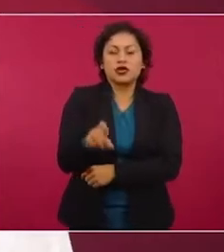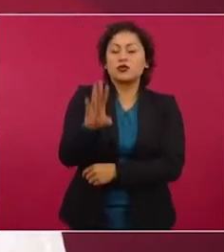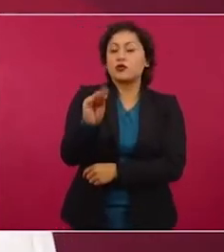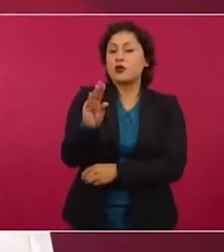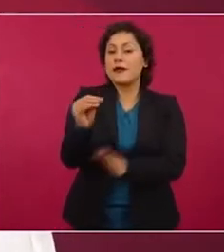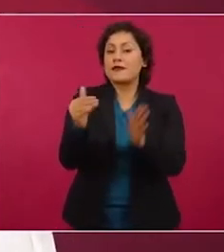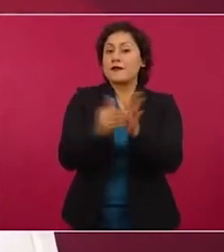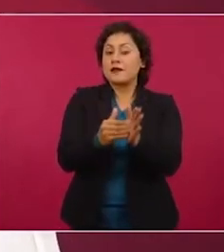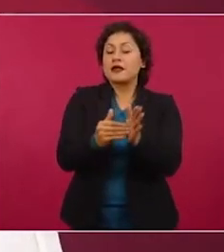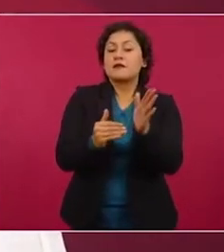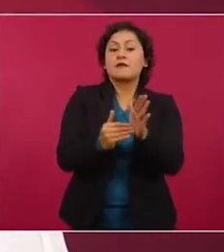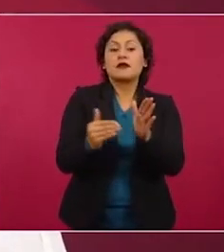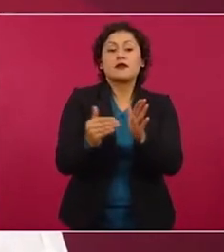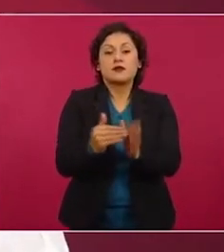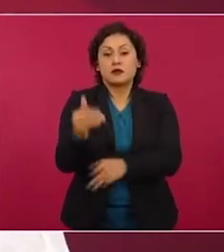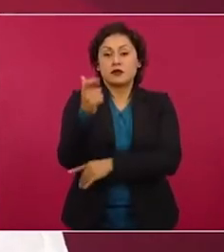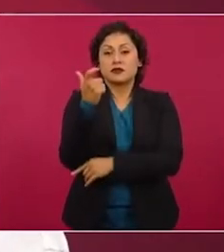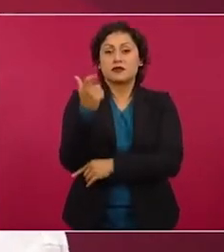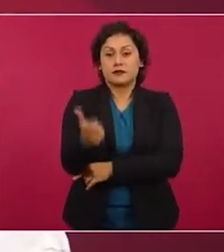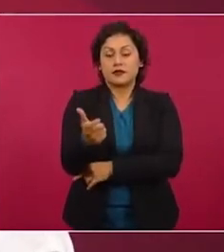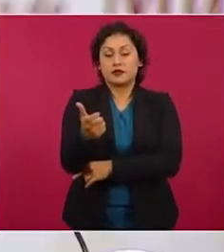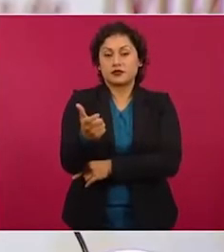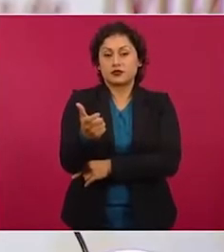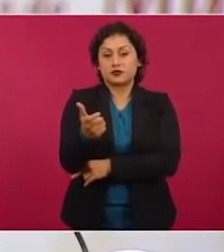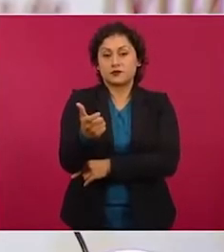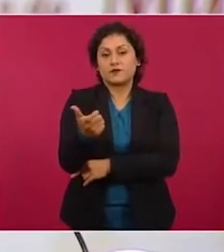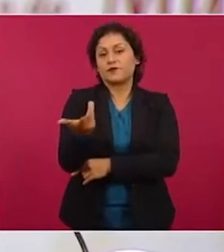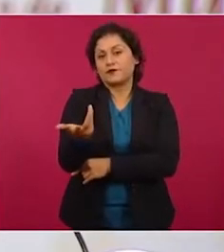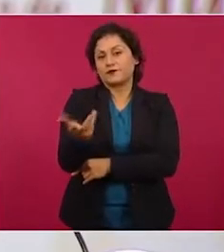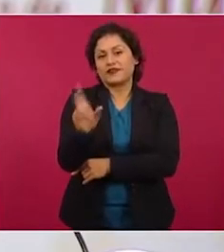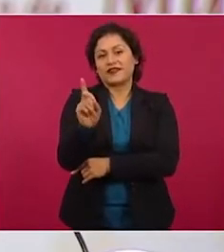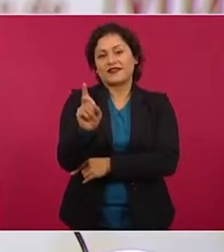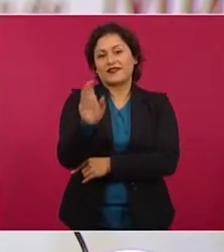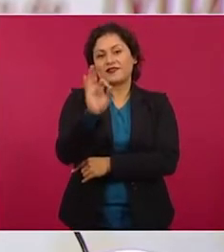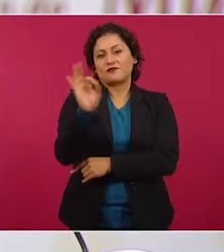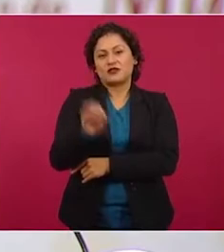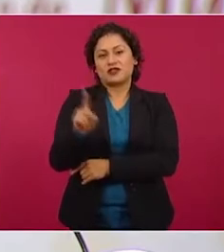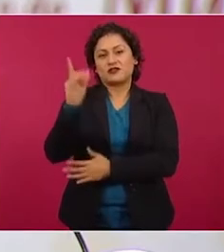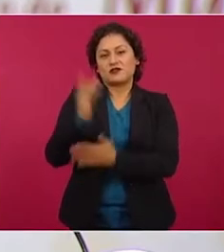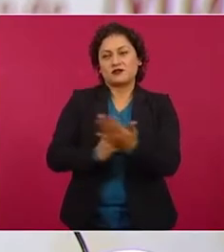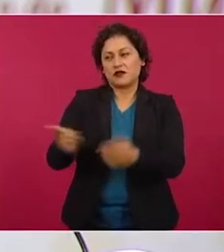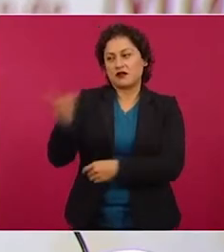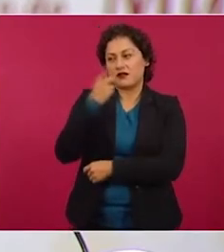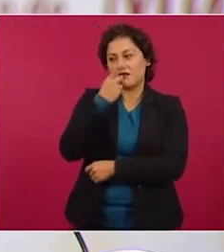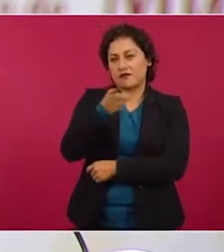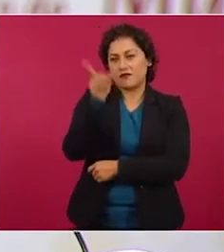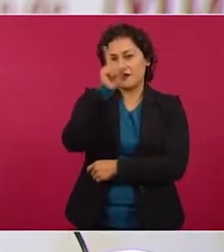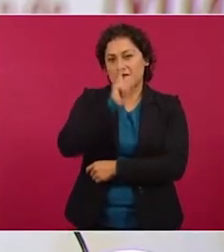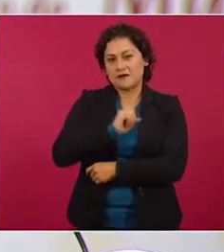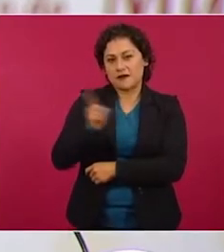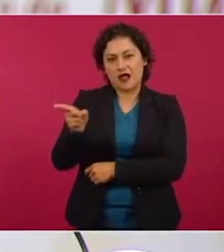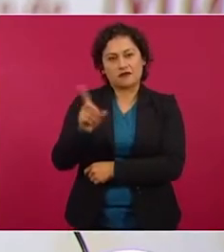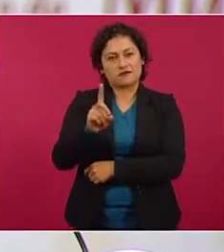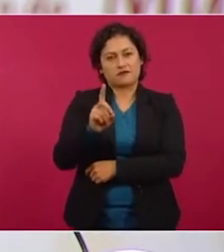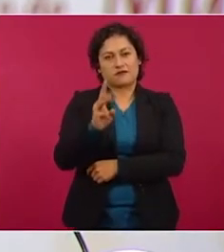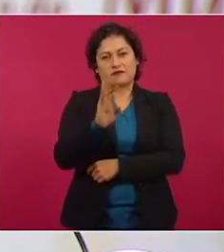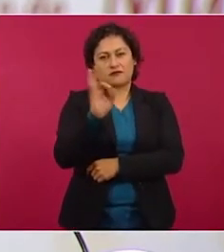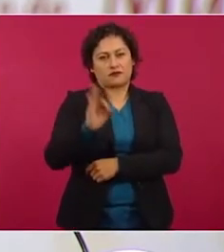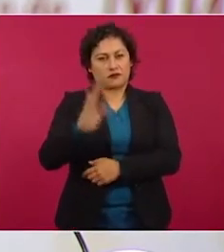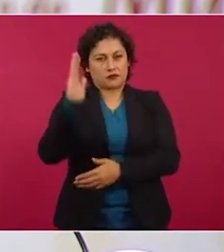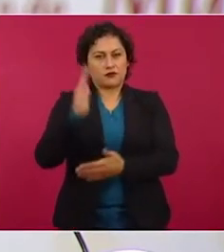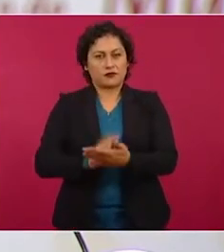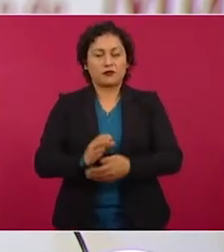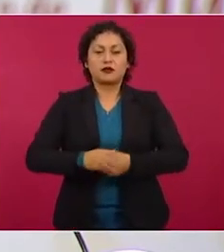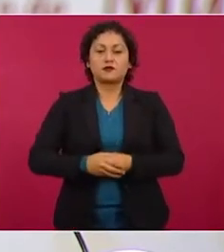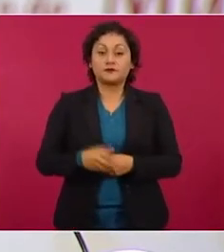mil millones de pesos, un 33% menos. Aunque el desmentido fue publicado en